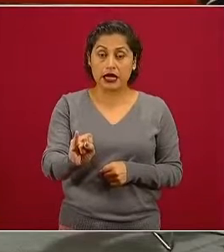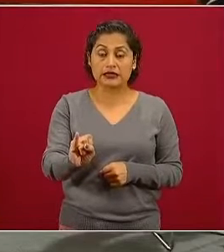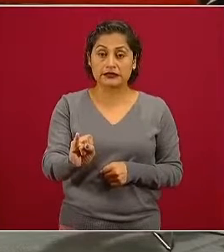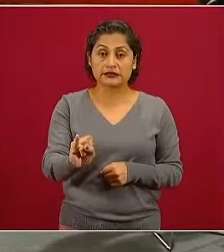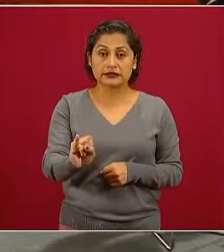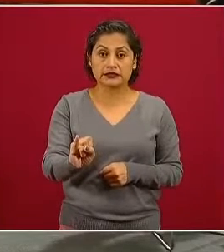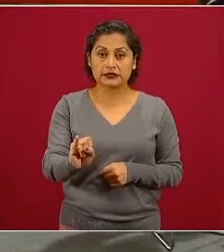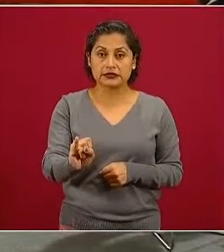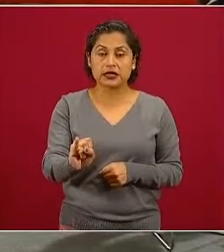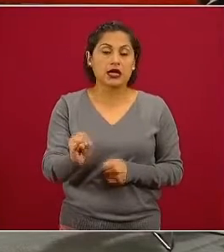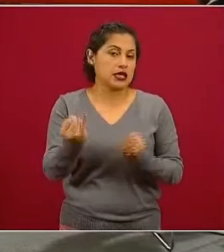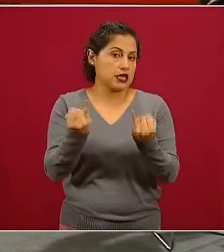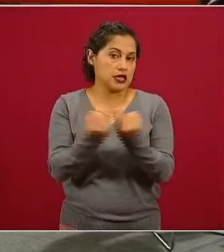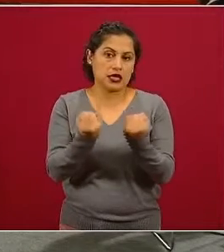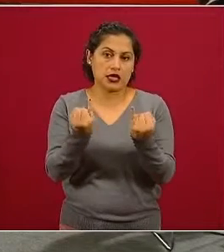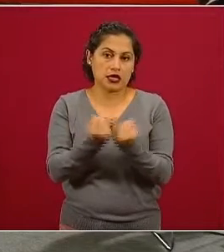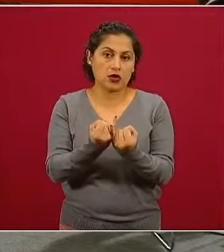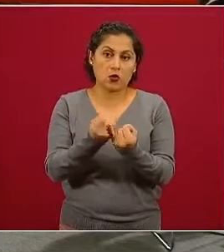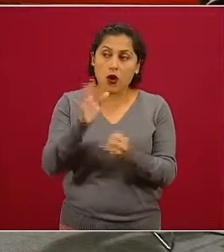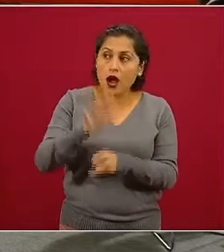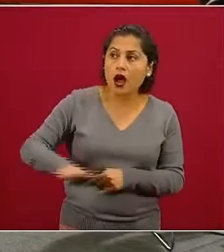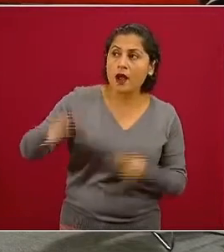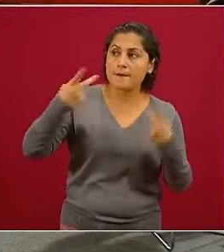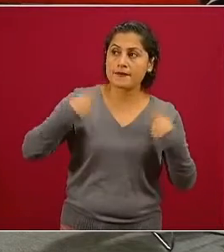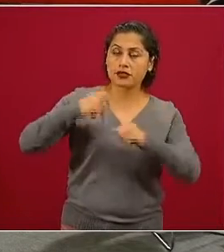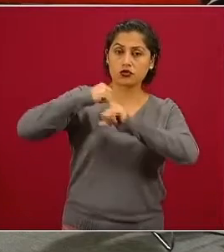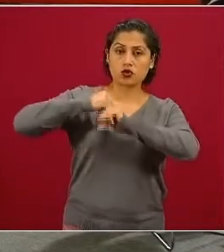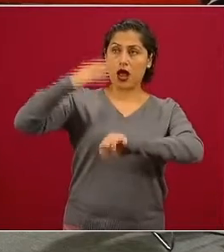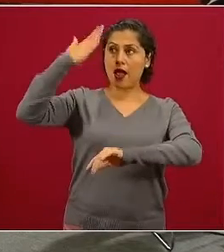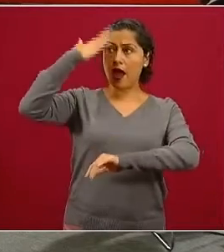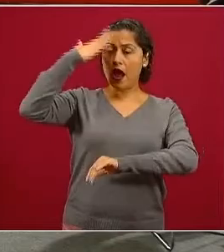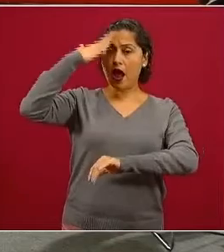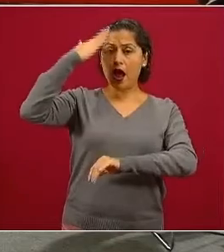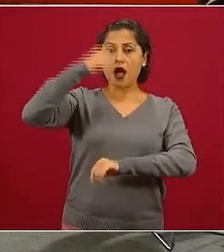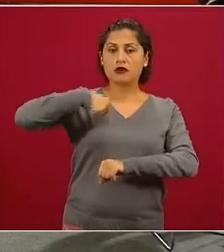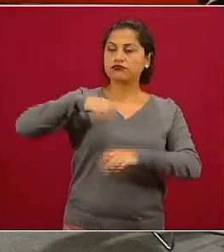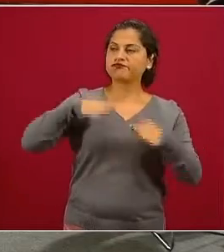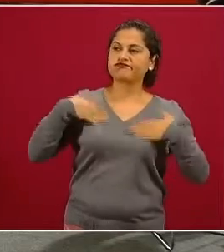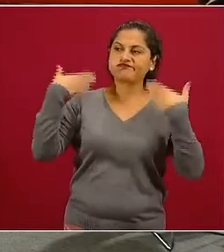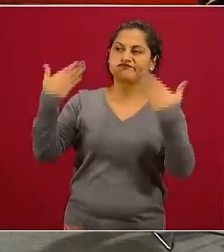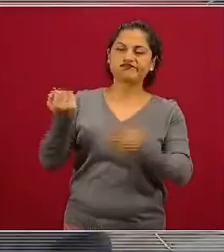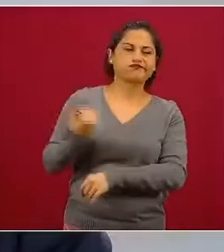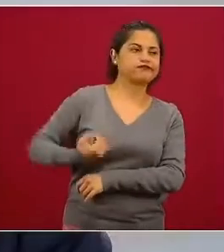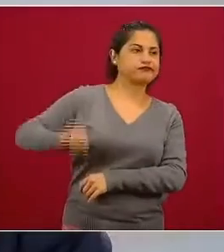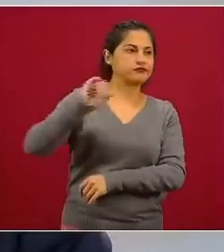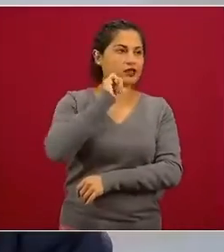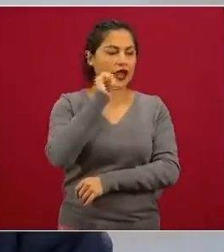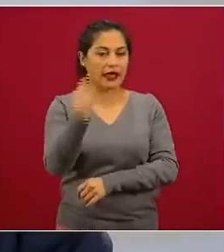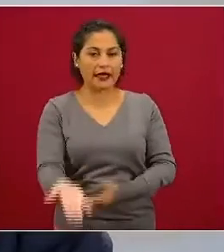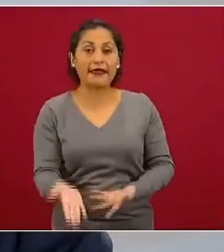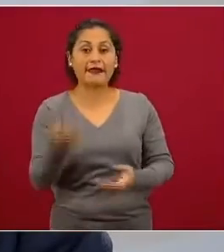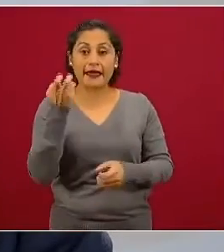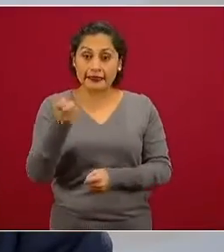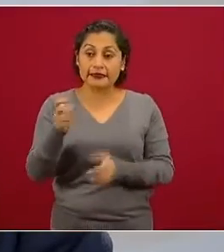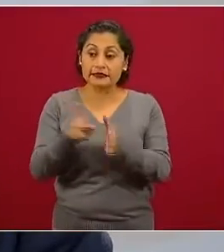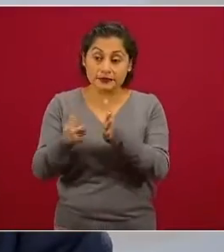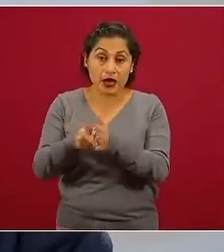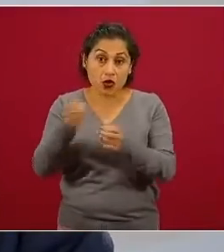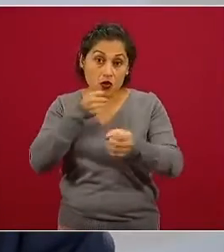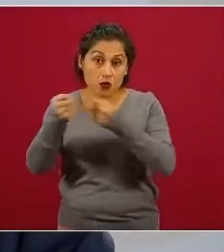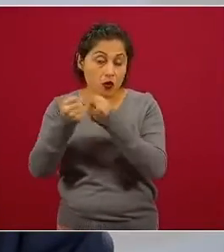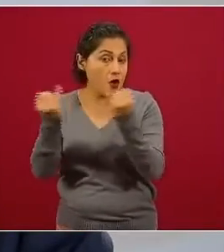Las redes sociales acostumbran ser muy eficaces en transmitir informaciones, hasta informaciones falsas,